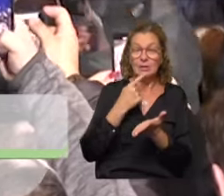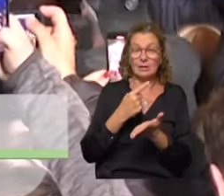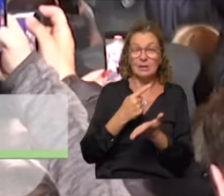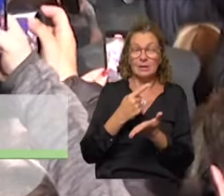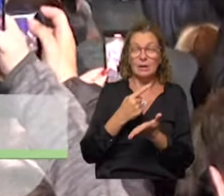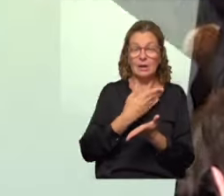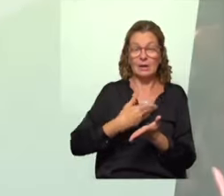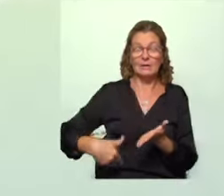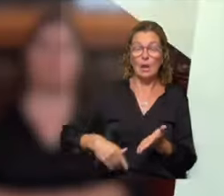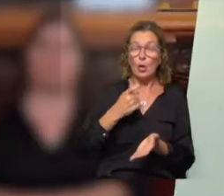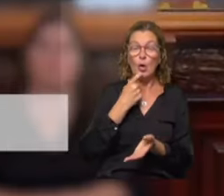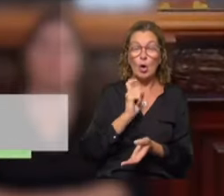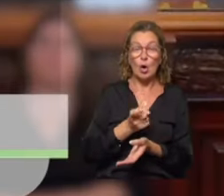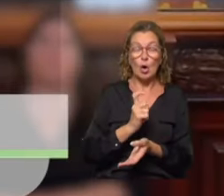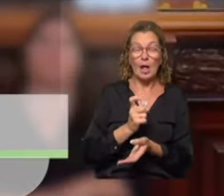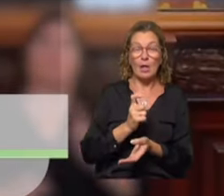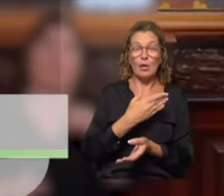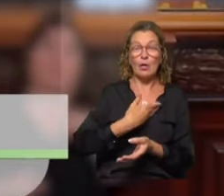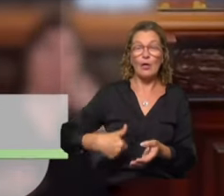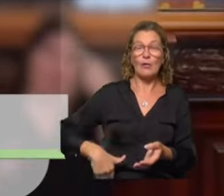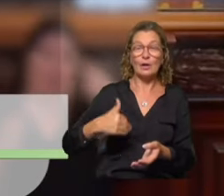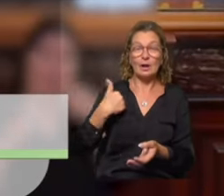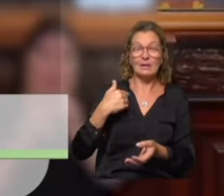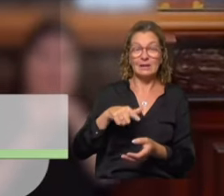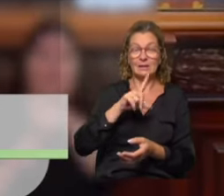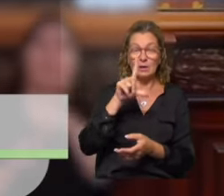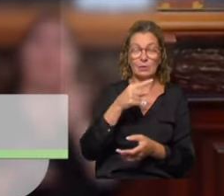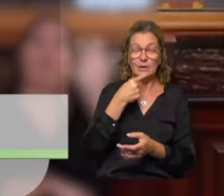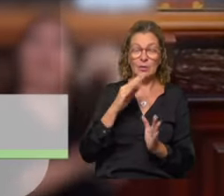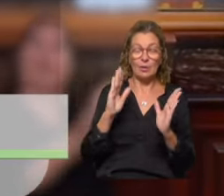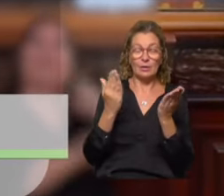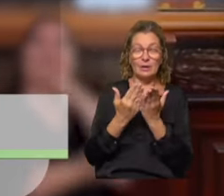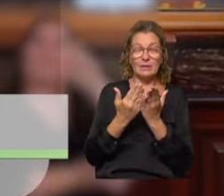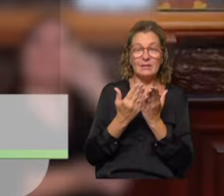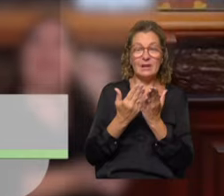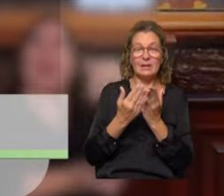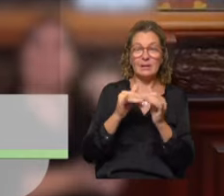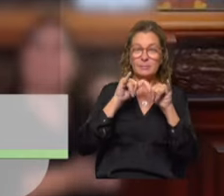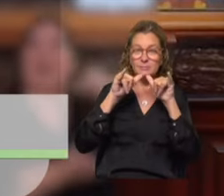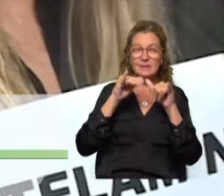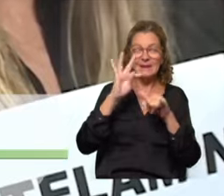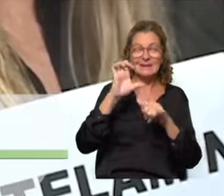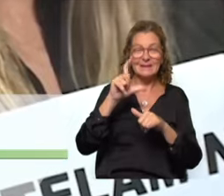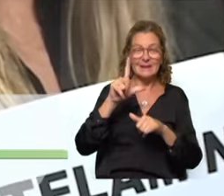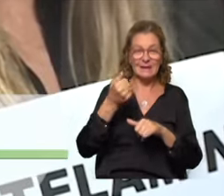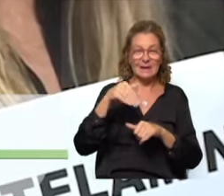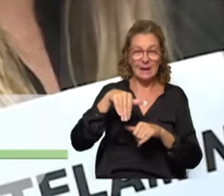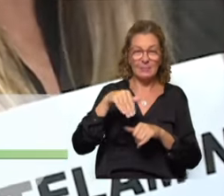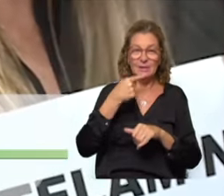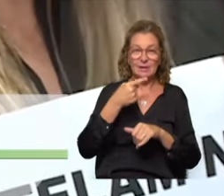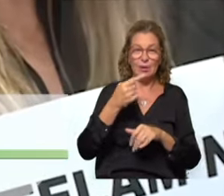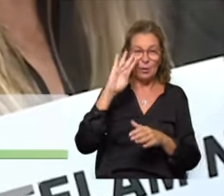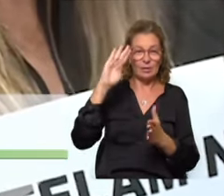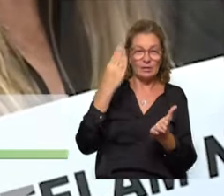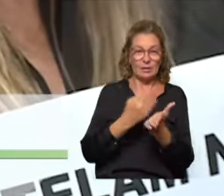del Estado de Colorado. El gobierno argentino negó este lunes que el cierre de la agencia estatal de noticias Telam sea parte de una